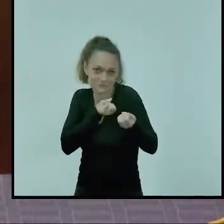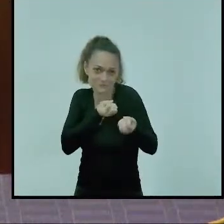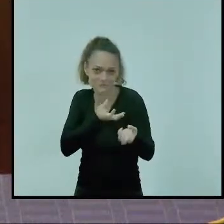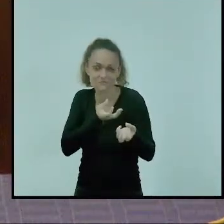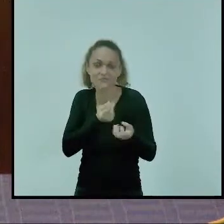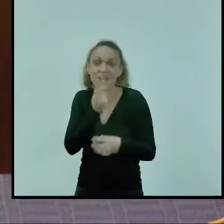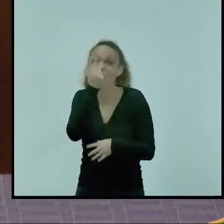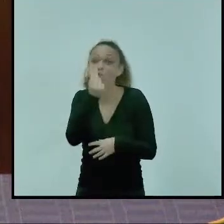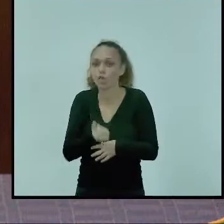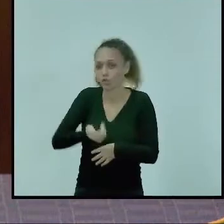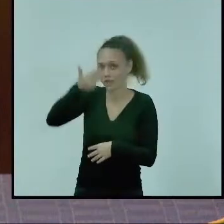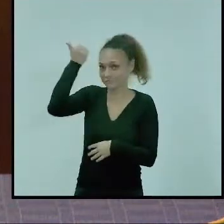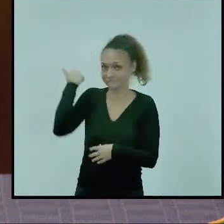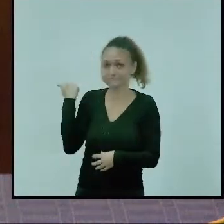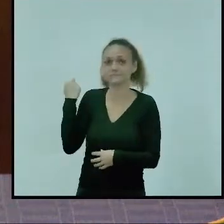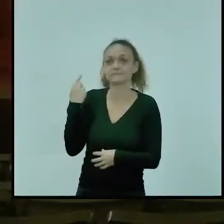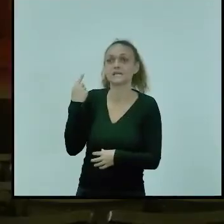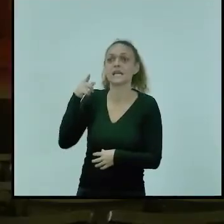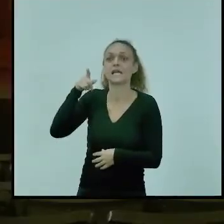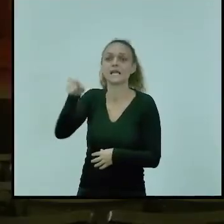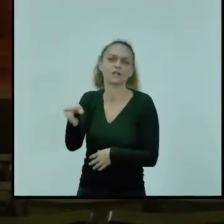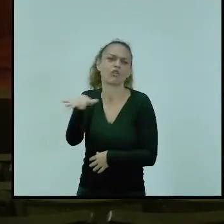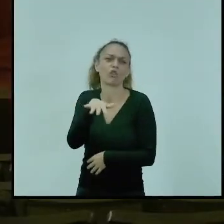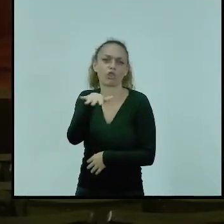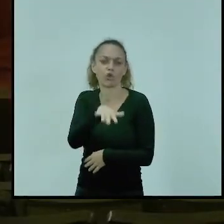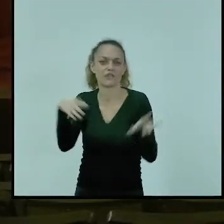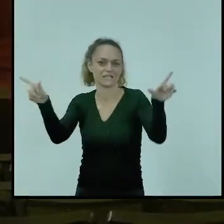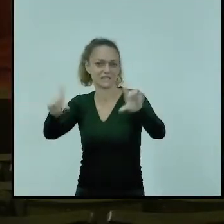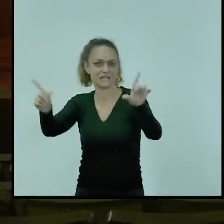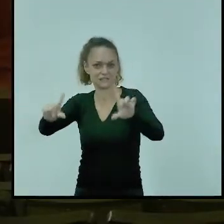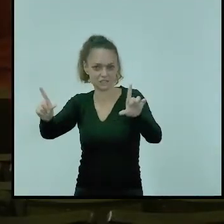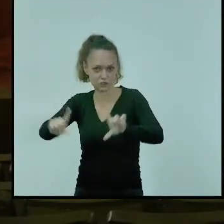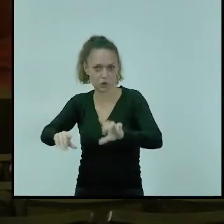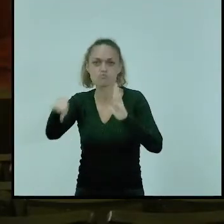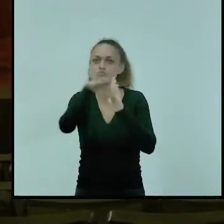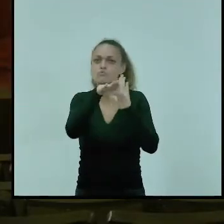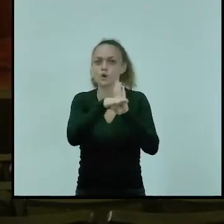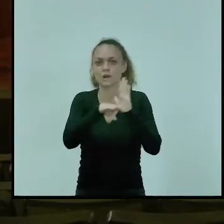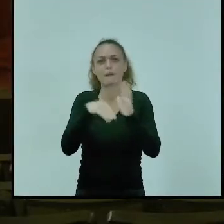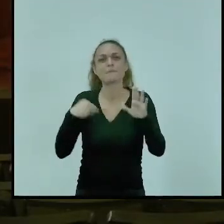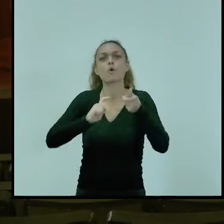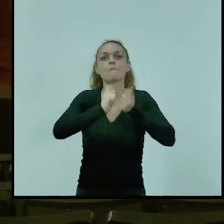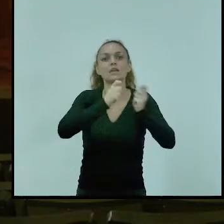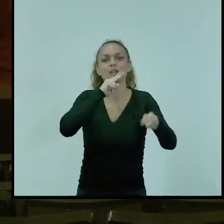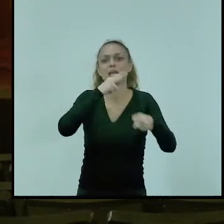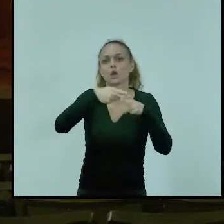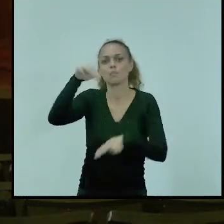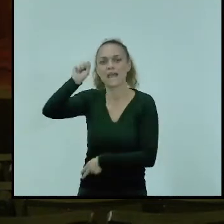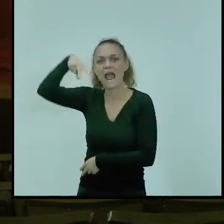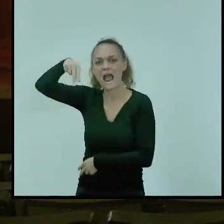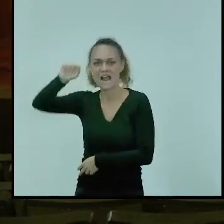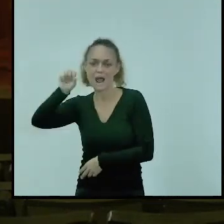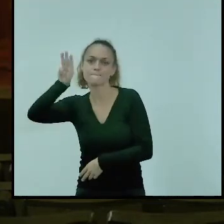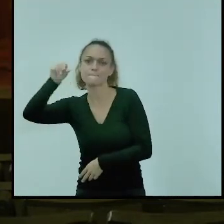hace 2 días estuvo en la televisión en el programa de Ana Pastor, en El